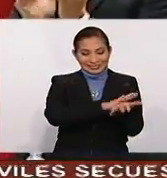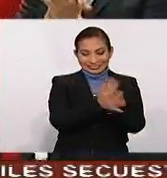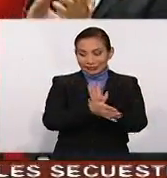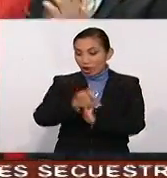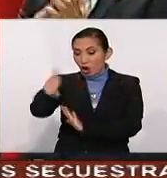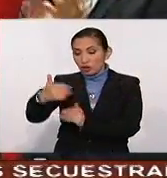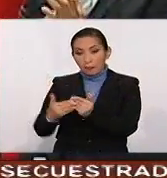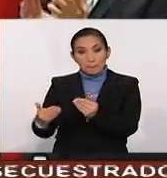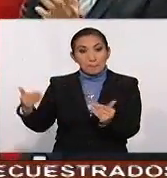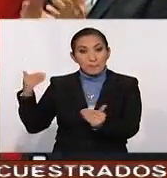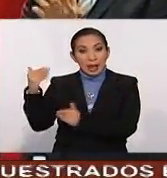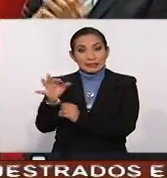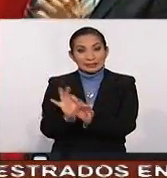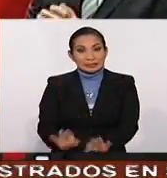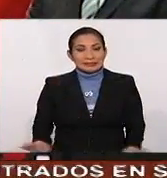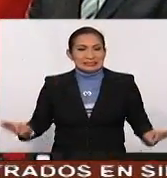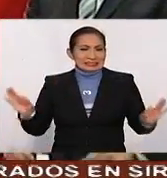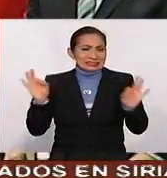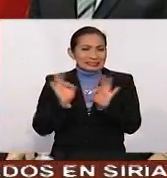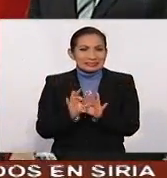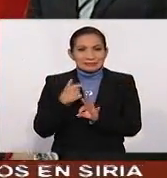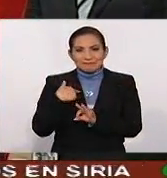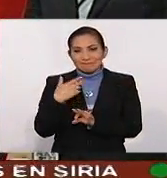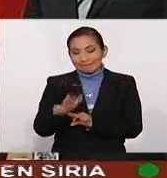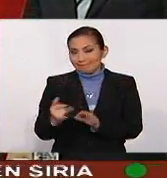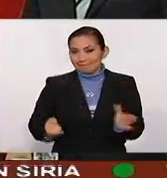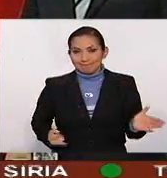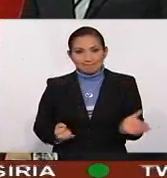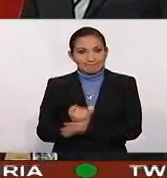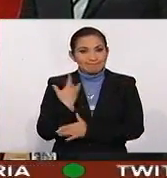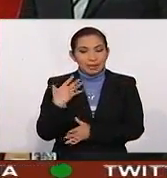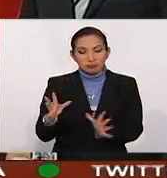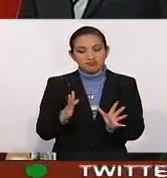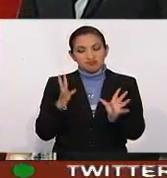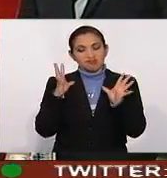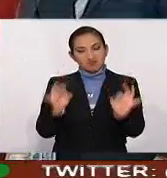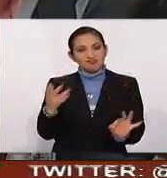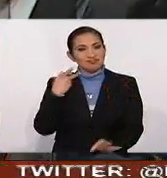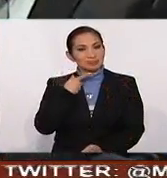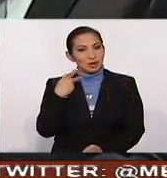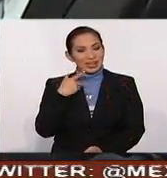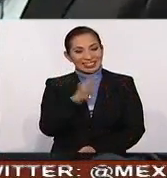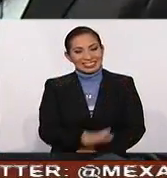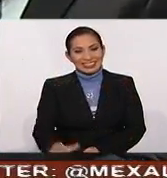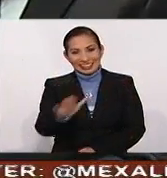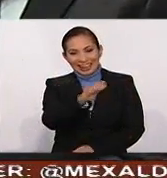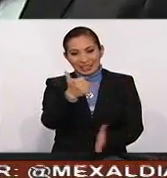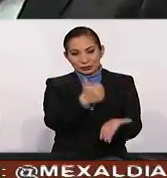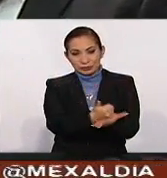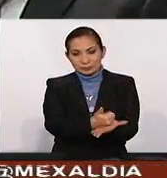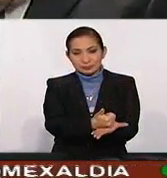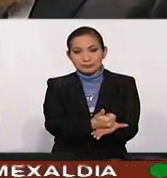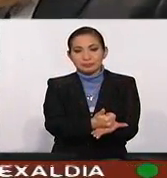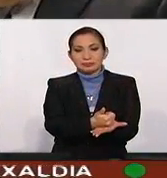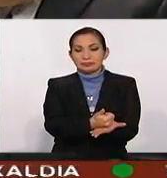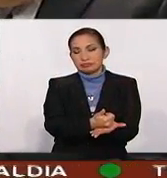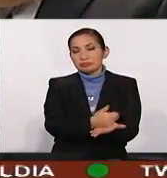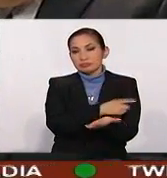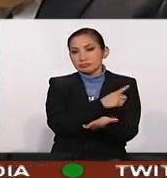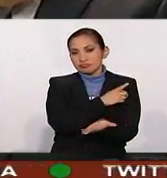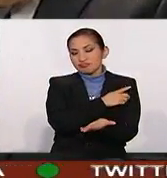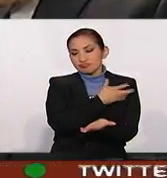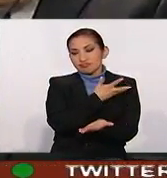otro paso muy importante, yo creo que es un paso definitivo en la consolidación política de la ciudad, y tenemos que